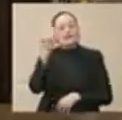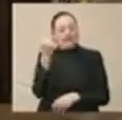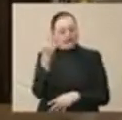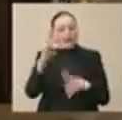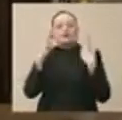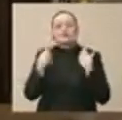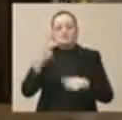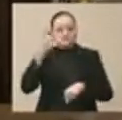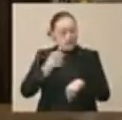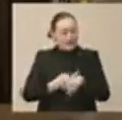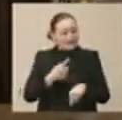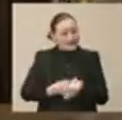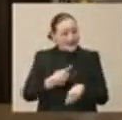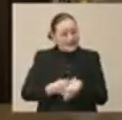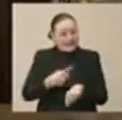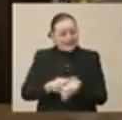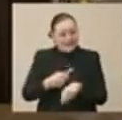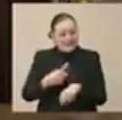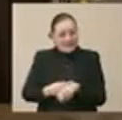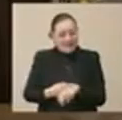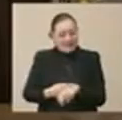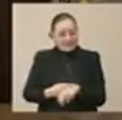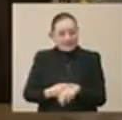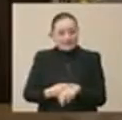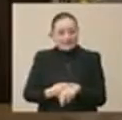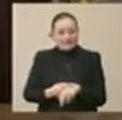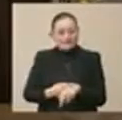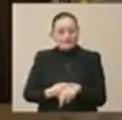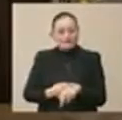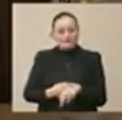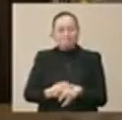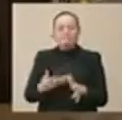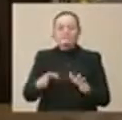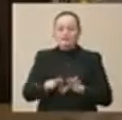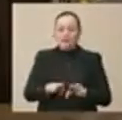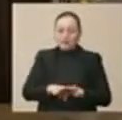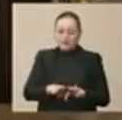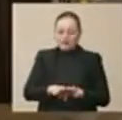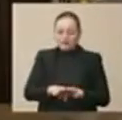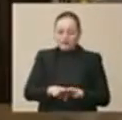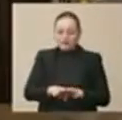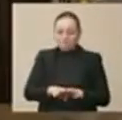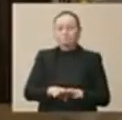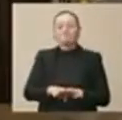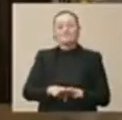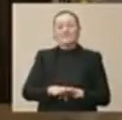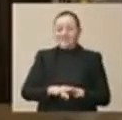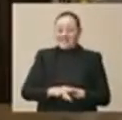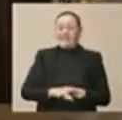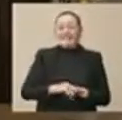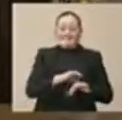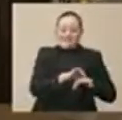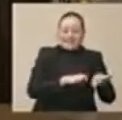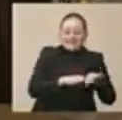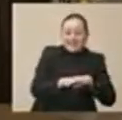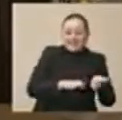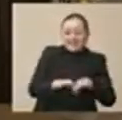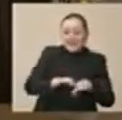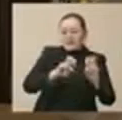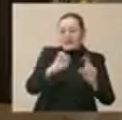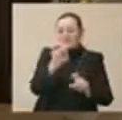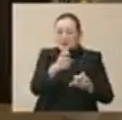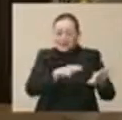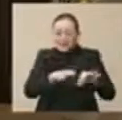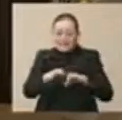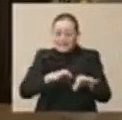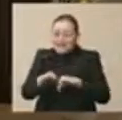89 casos activos por cada 100.000 habitantes desgraciadamente muchas actividades